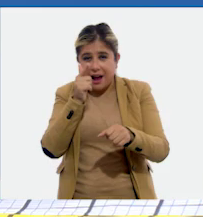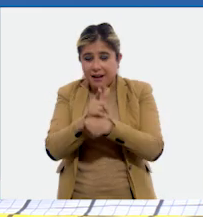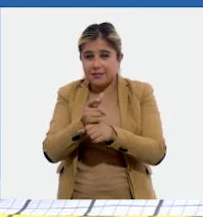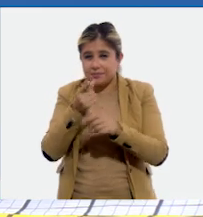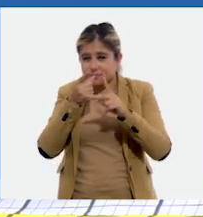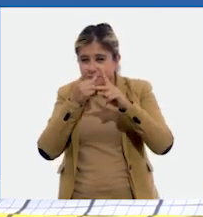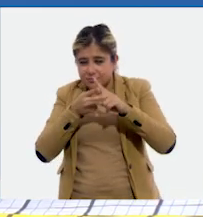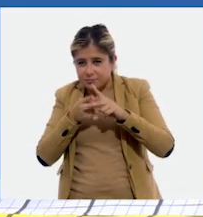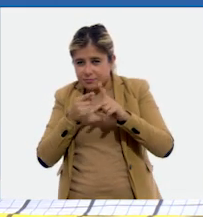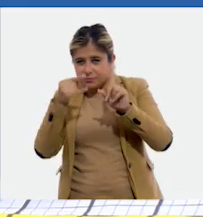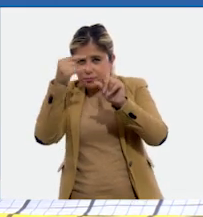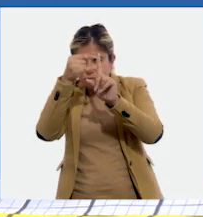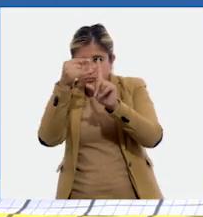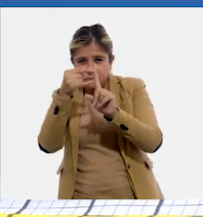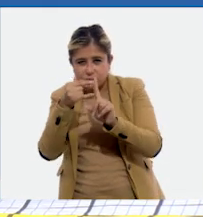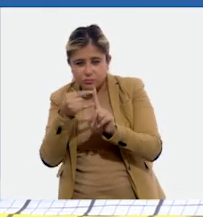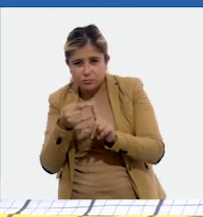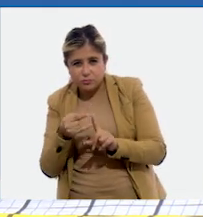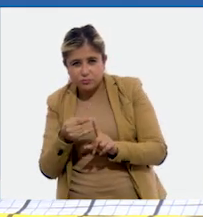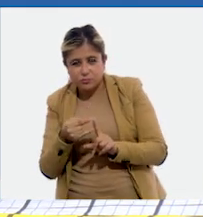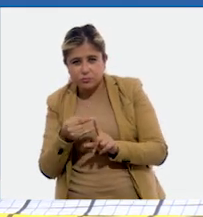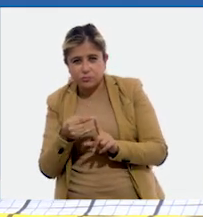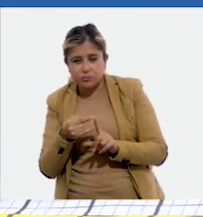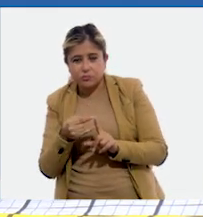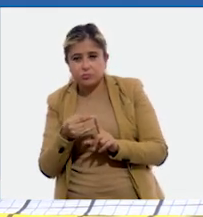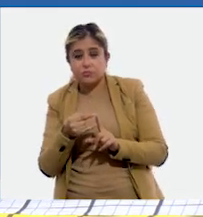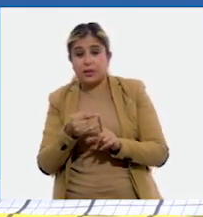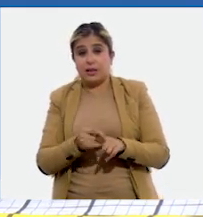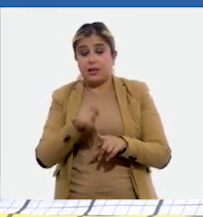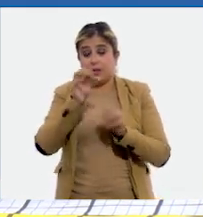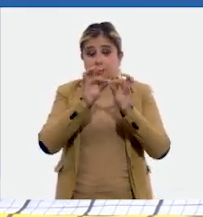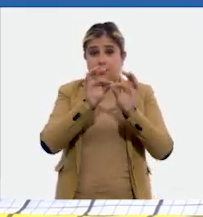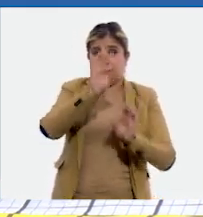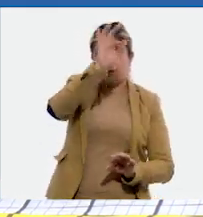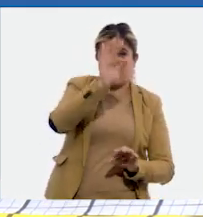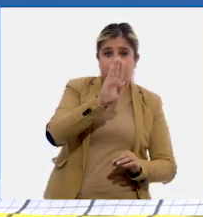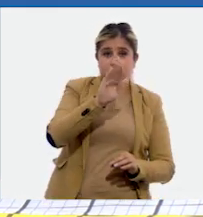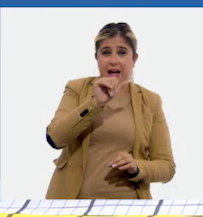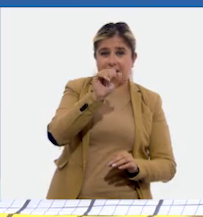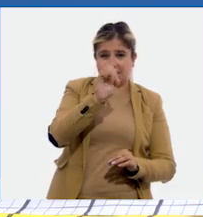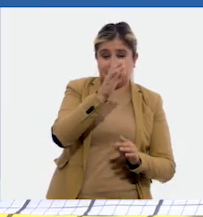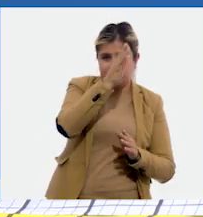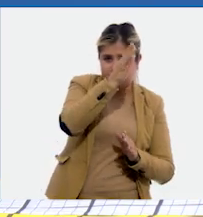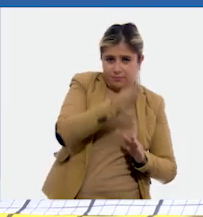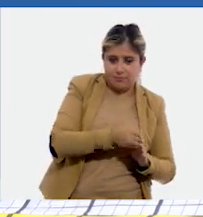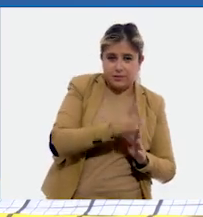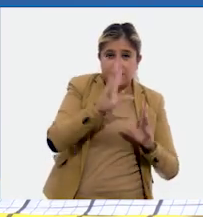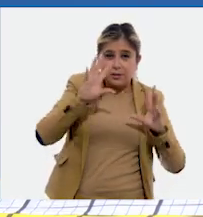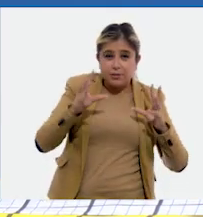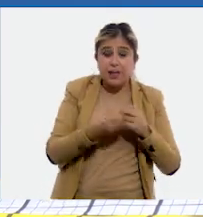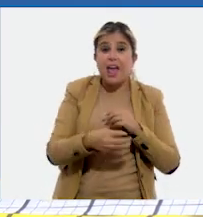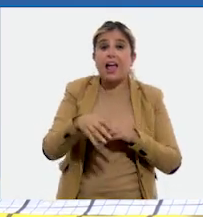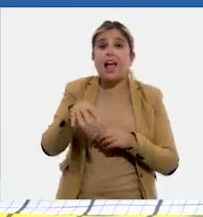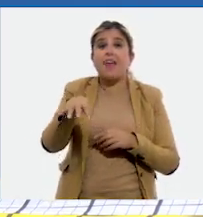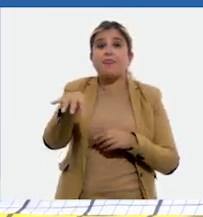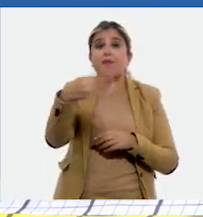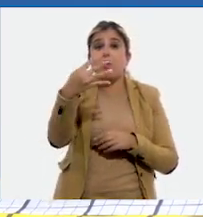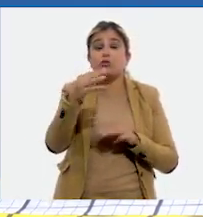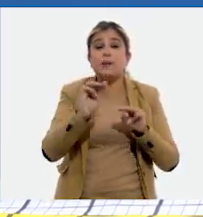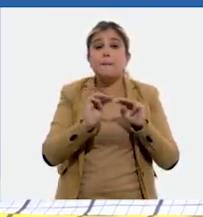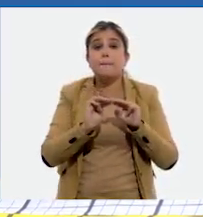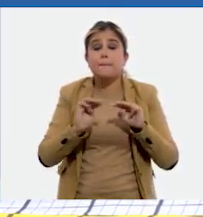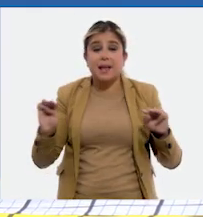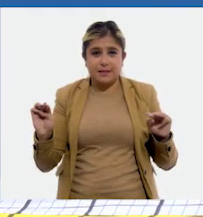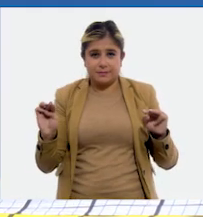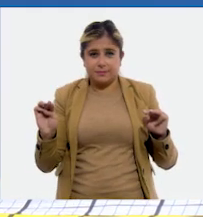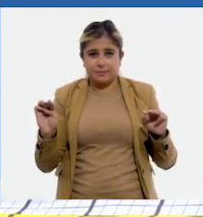los cuadritos que en la base me da un total de 14 metros.